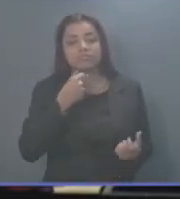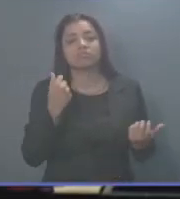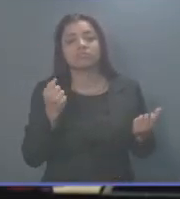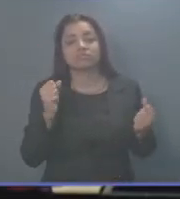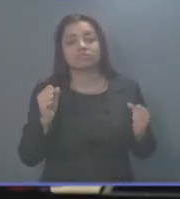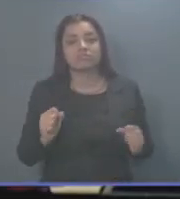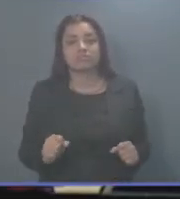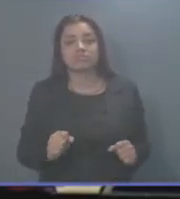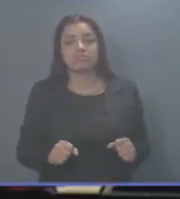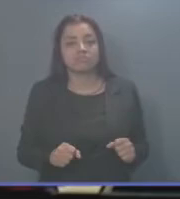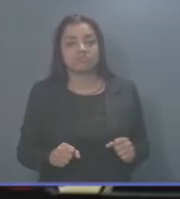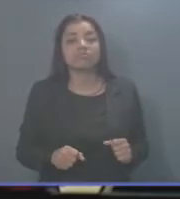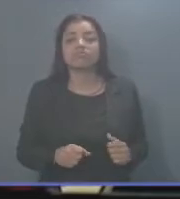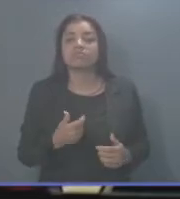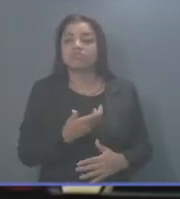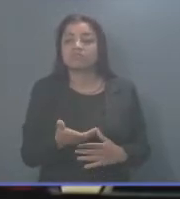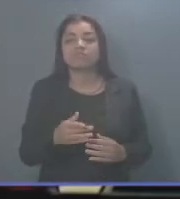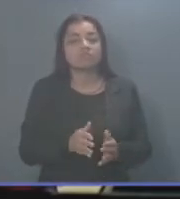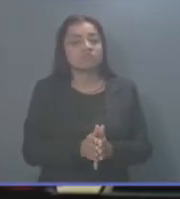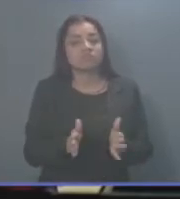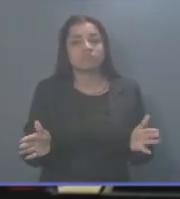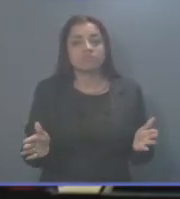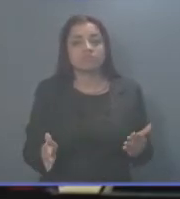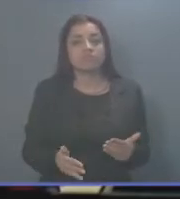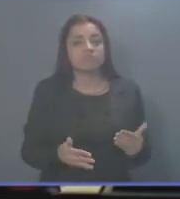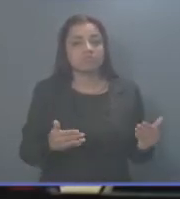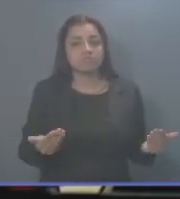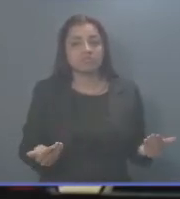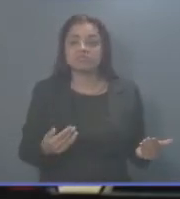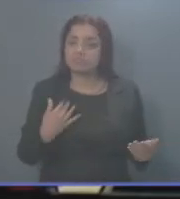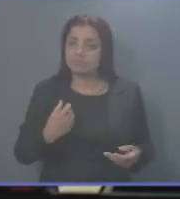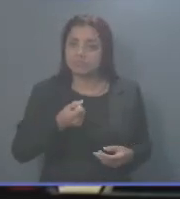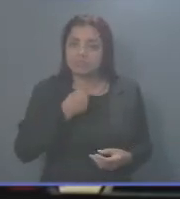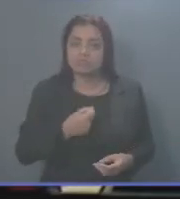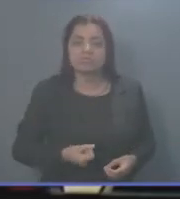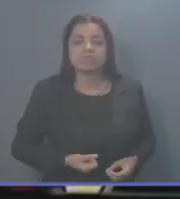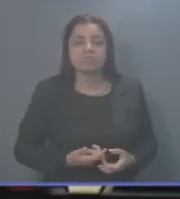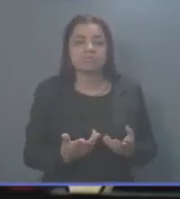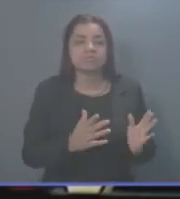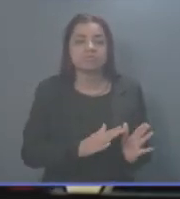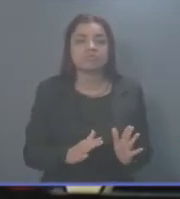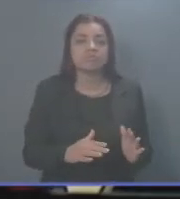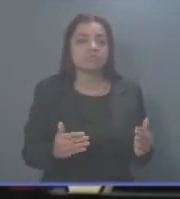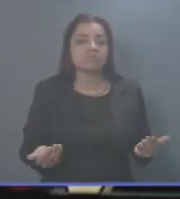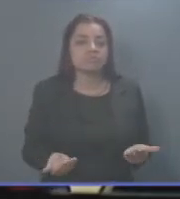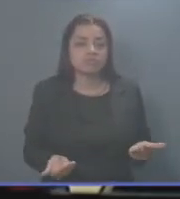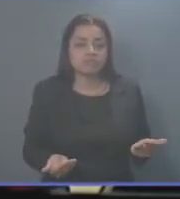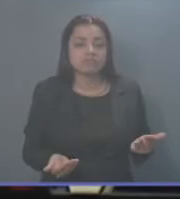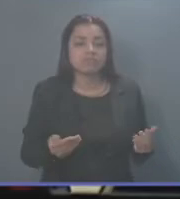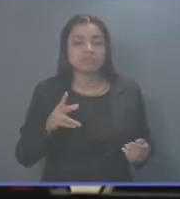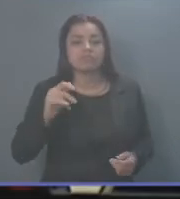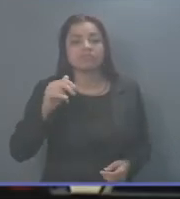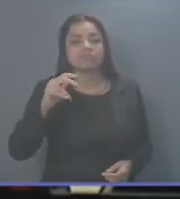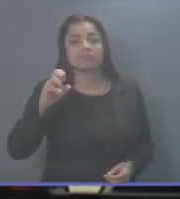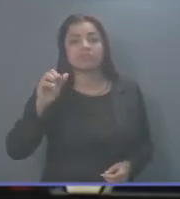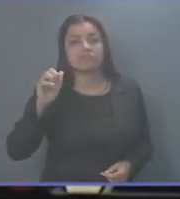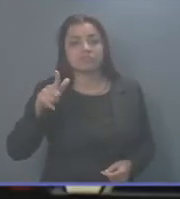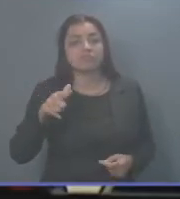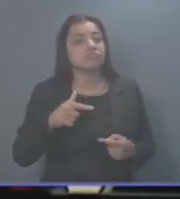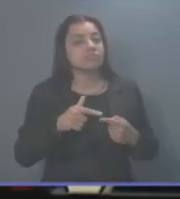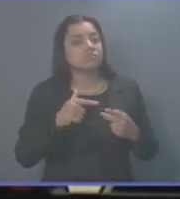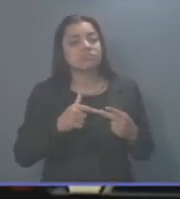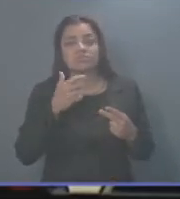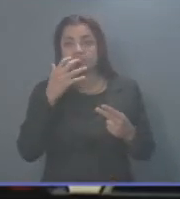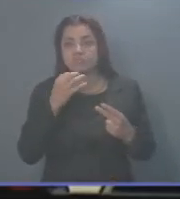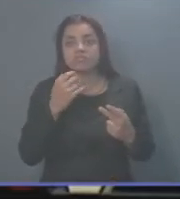es bastante amplia. Estamos hablando de hacer que el Bandesal realmente